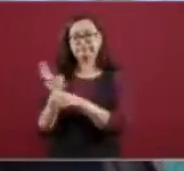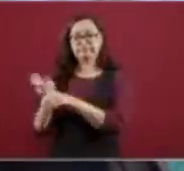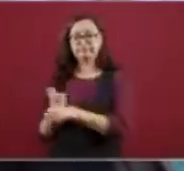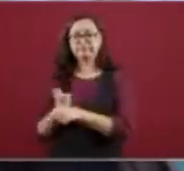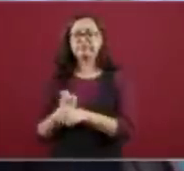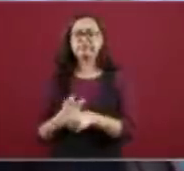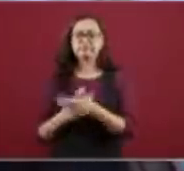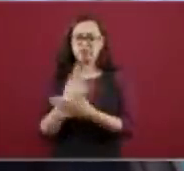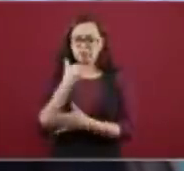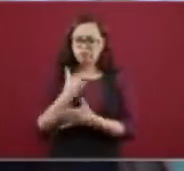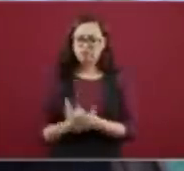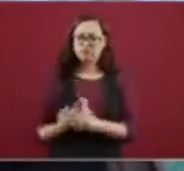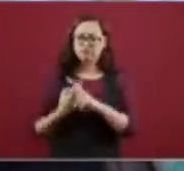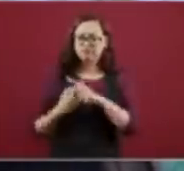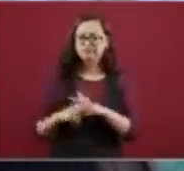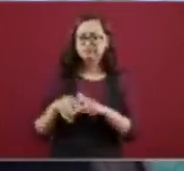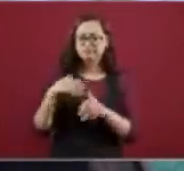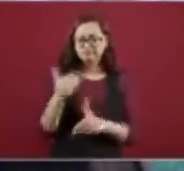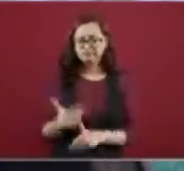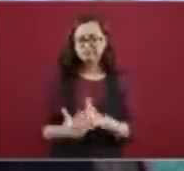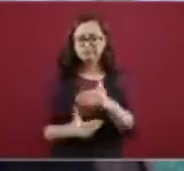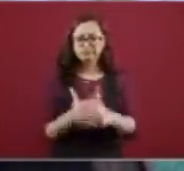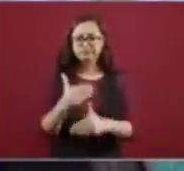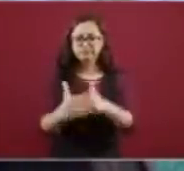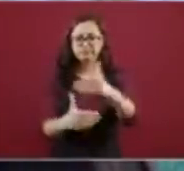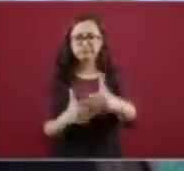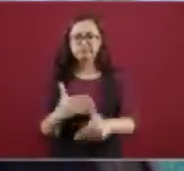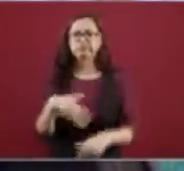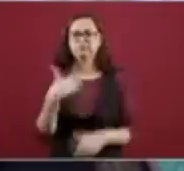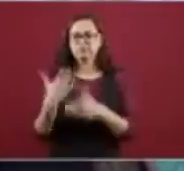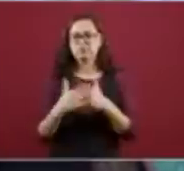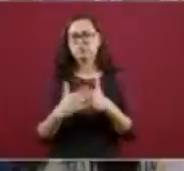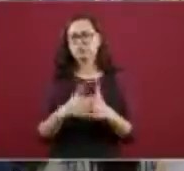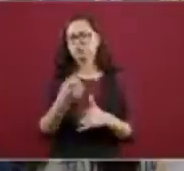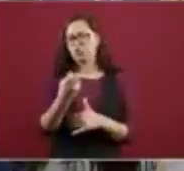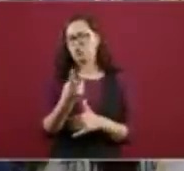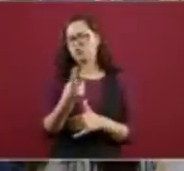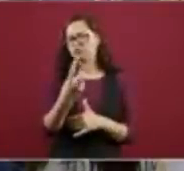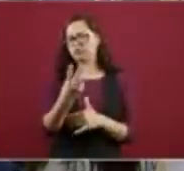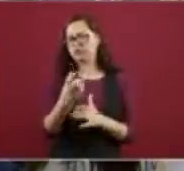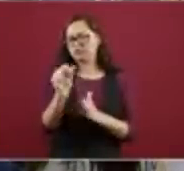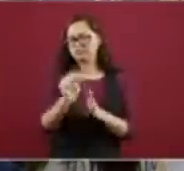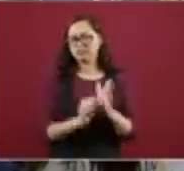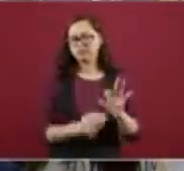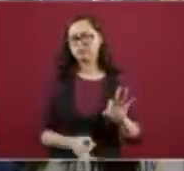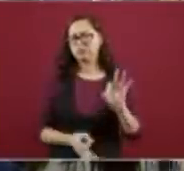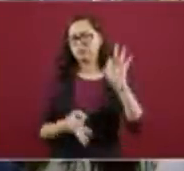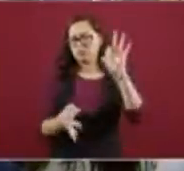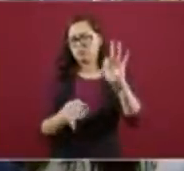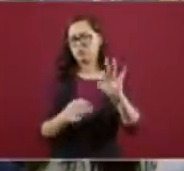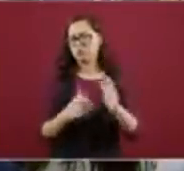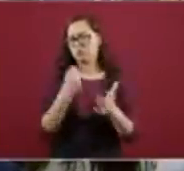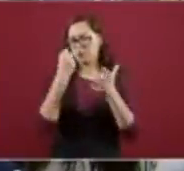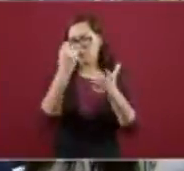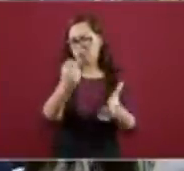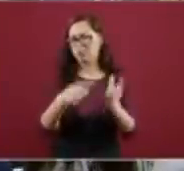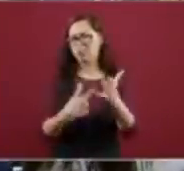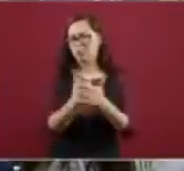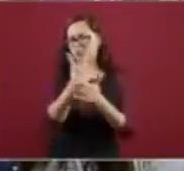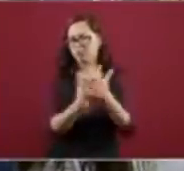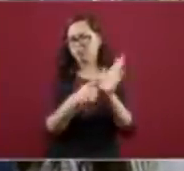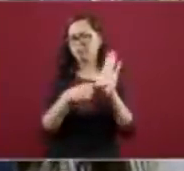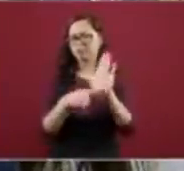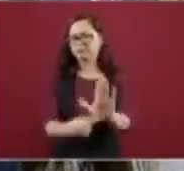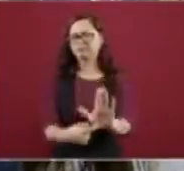proyecto, y se va a entregar en 2 o 3 meses. Presidente, ¿y se prevé un mecanismo en el que